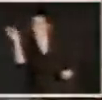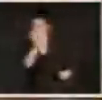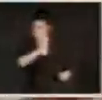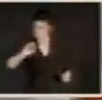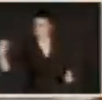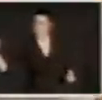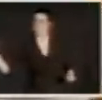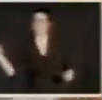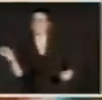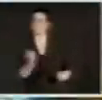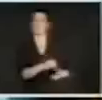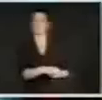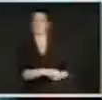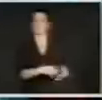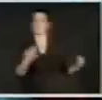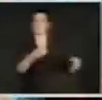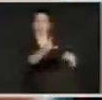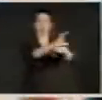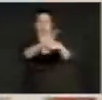Oh concejales